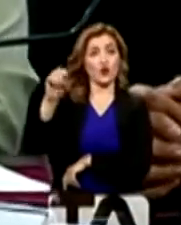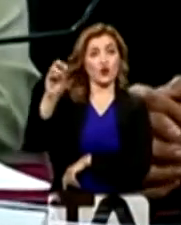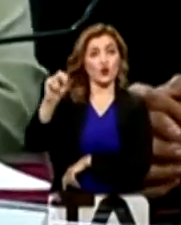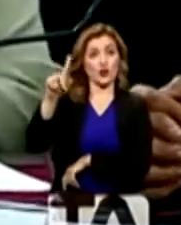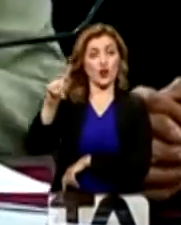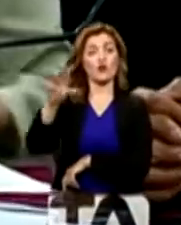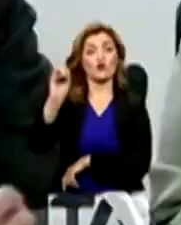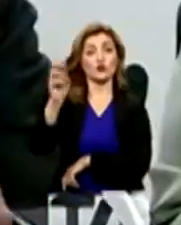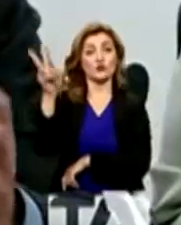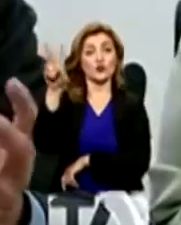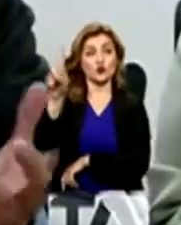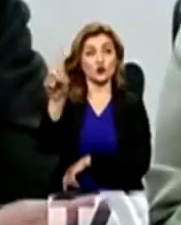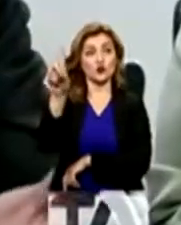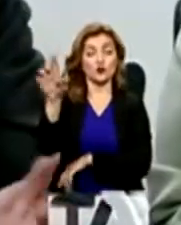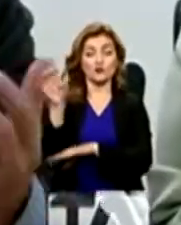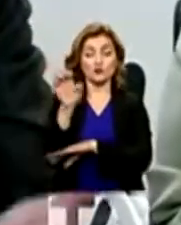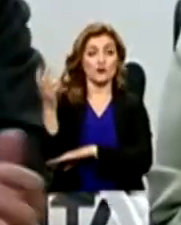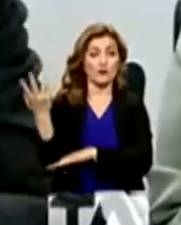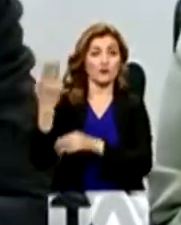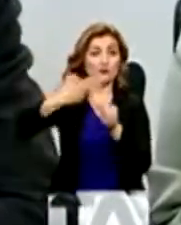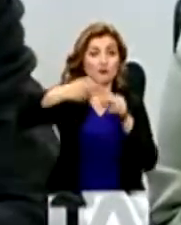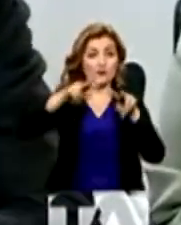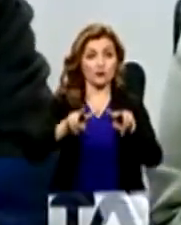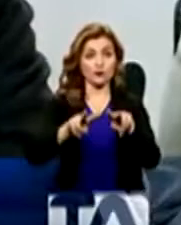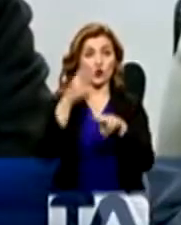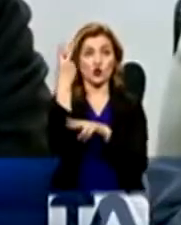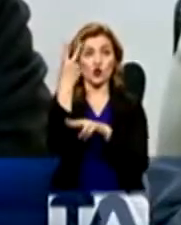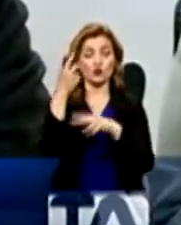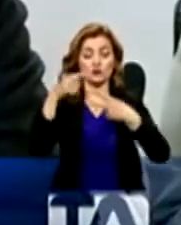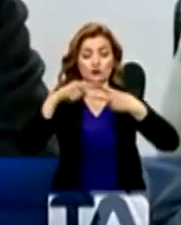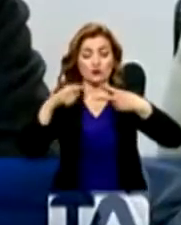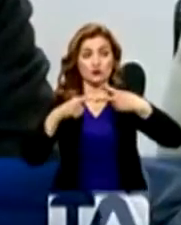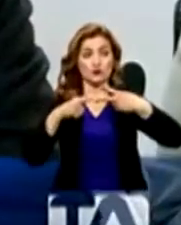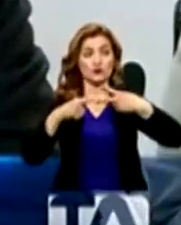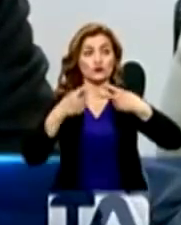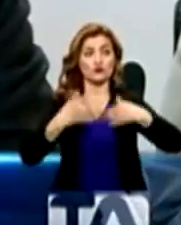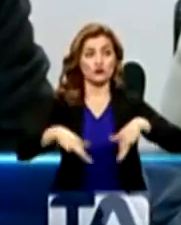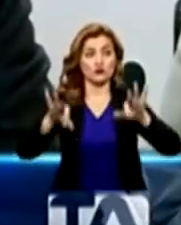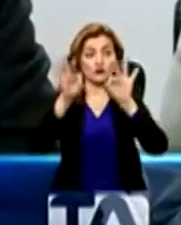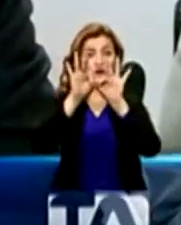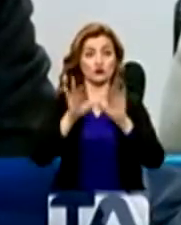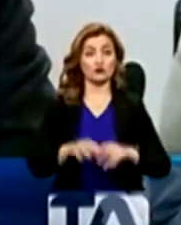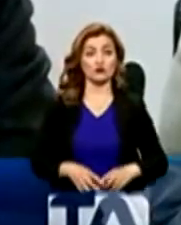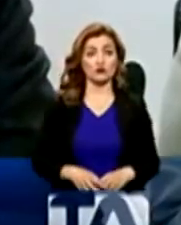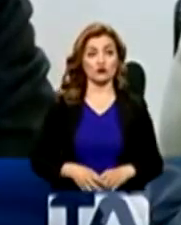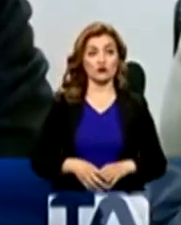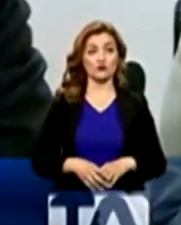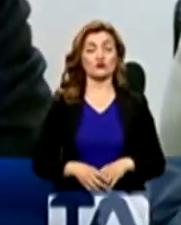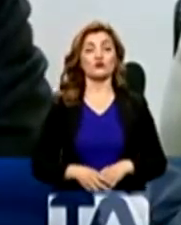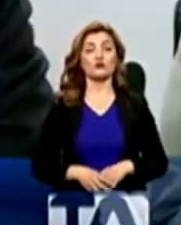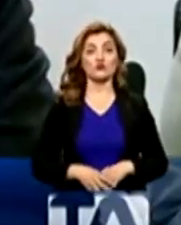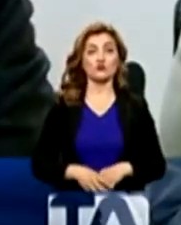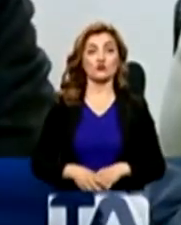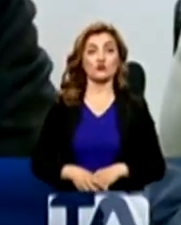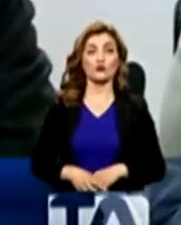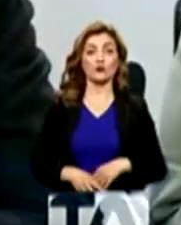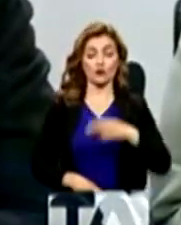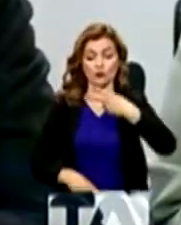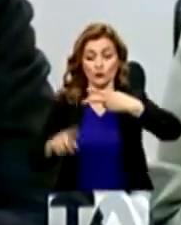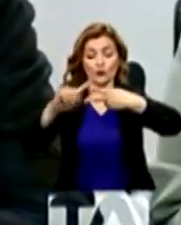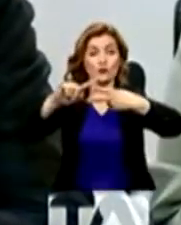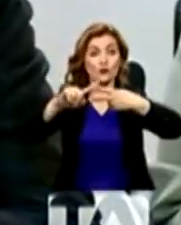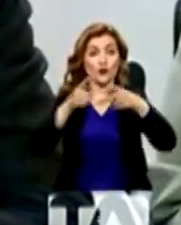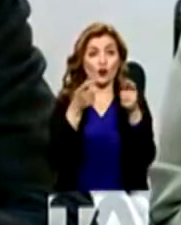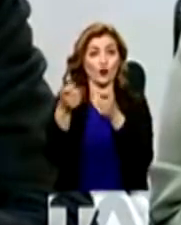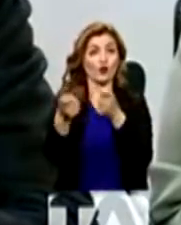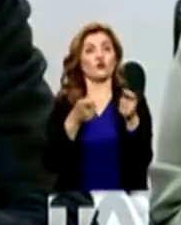el 21 de enero. Añade dos elementos de cualidad muy importantes. De un lado, el control